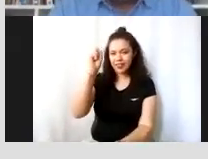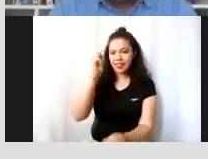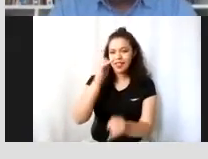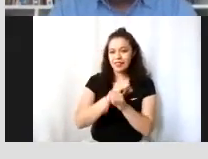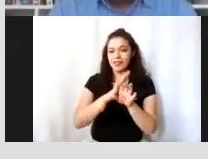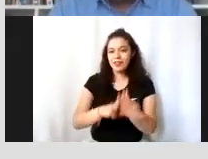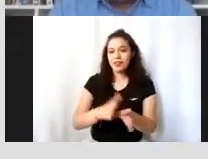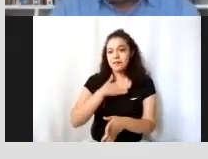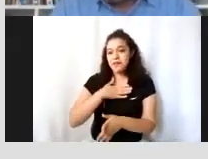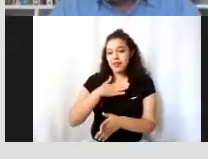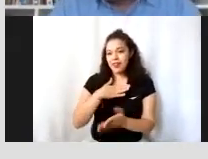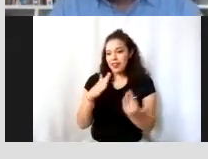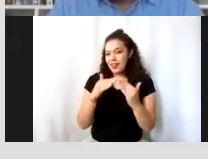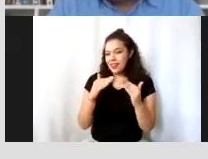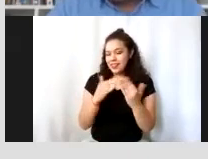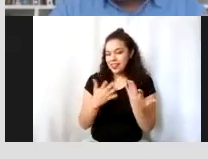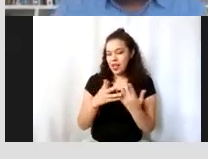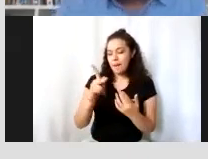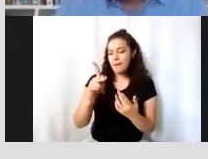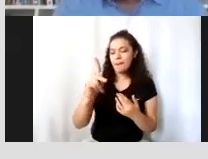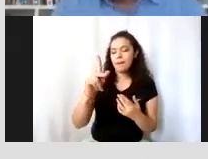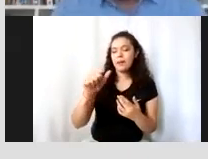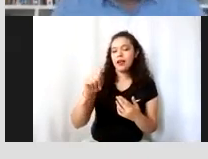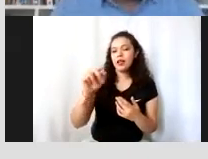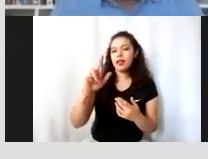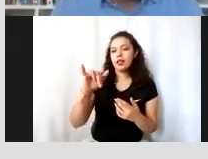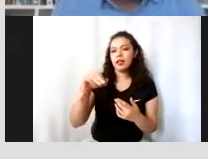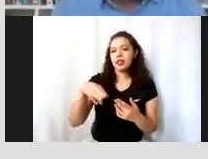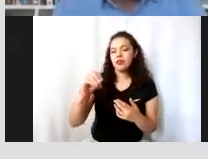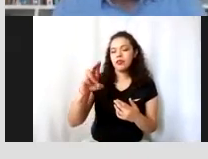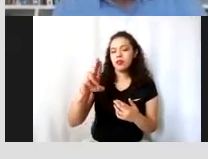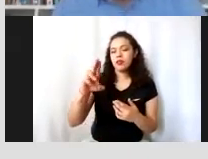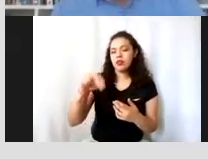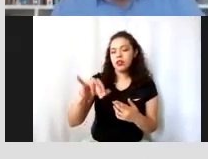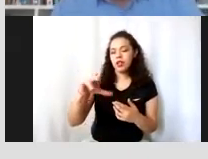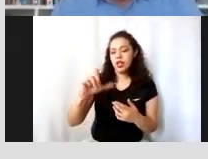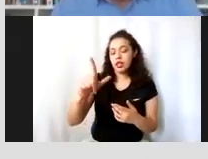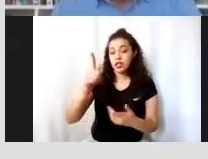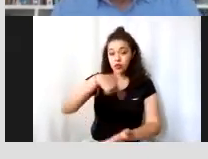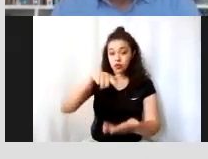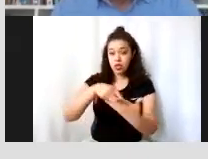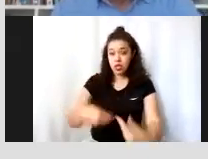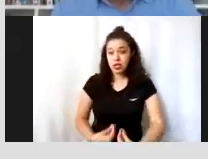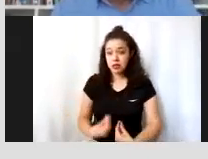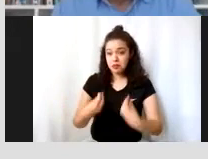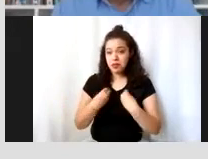patrimoniales. Así se llaman, datos patrimoniales. No, el simple hecho de saber dónde vives, por sí